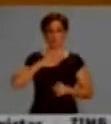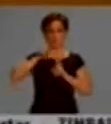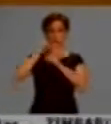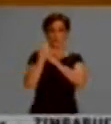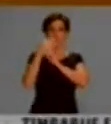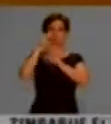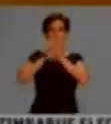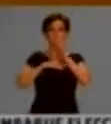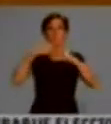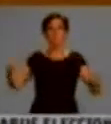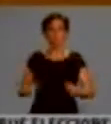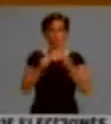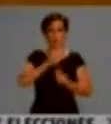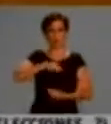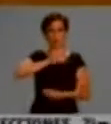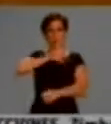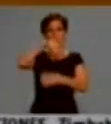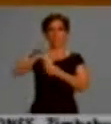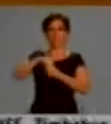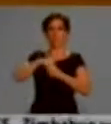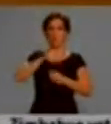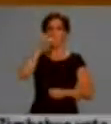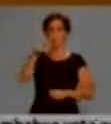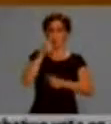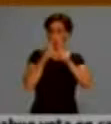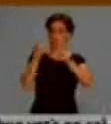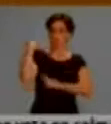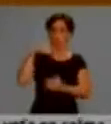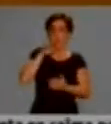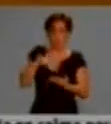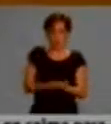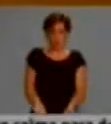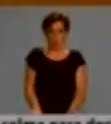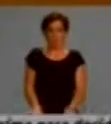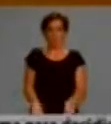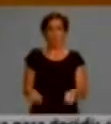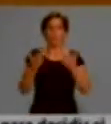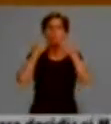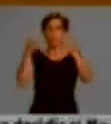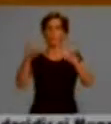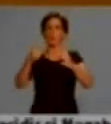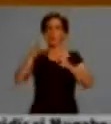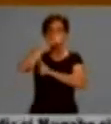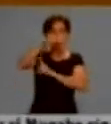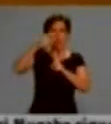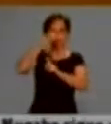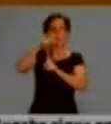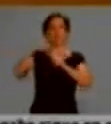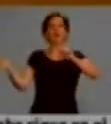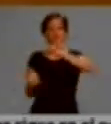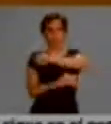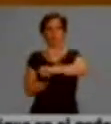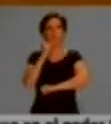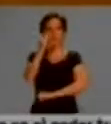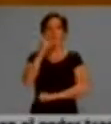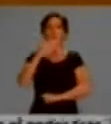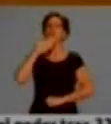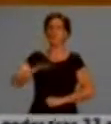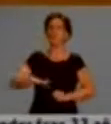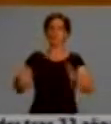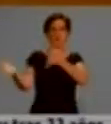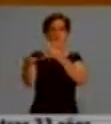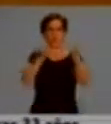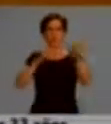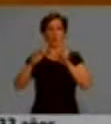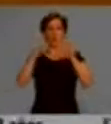España en esos mercados desde julio del pasado año se ha traducido en un ahorro anual que oscila en el entorno